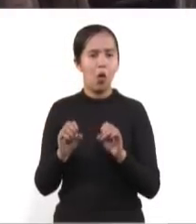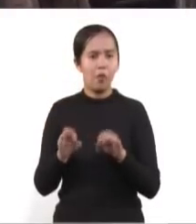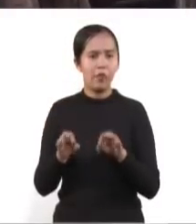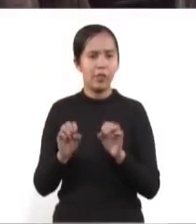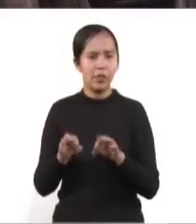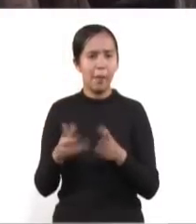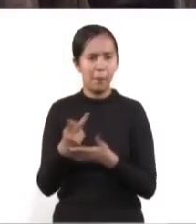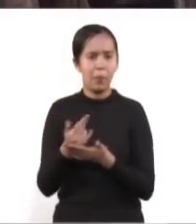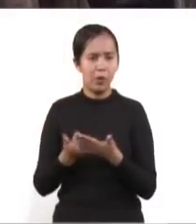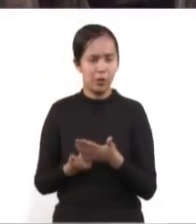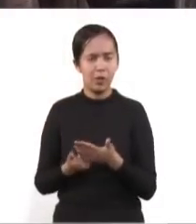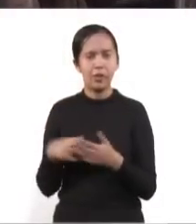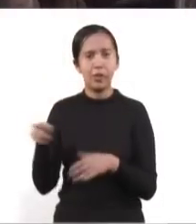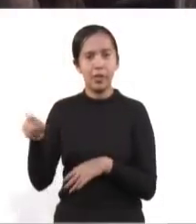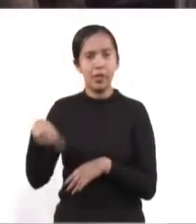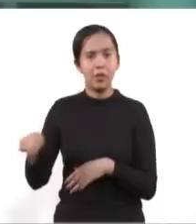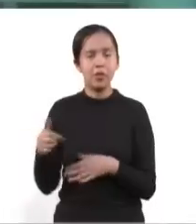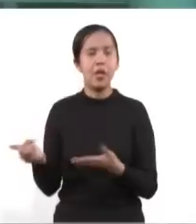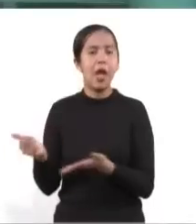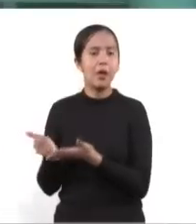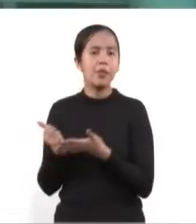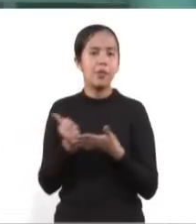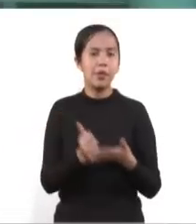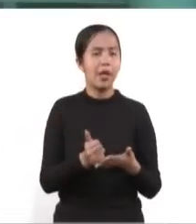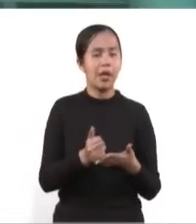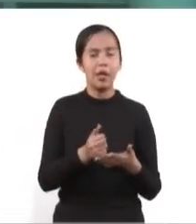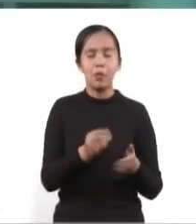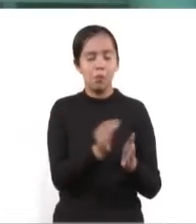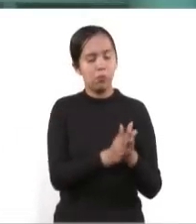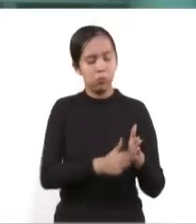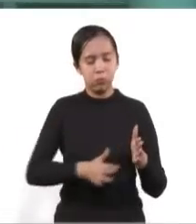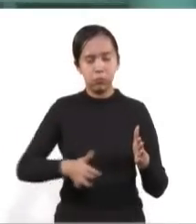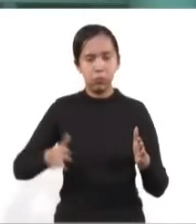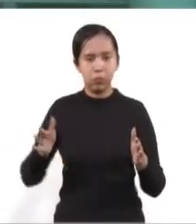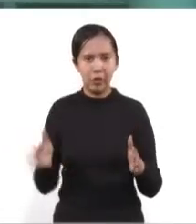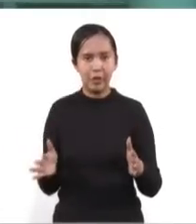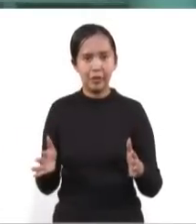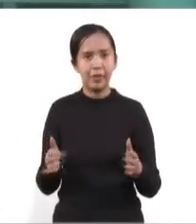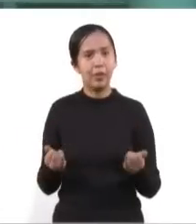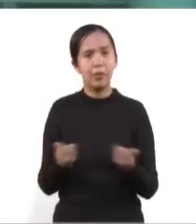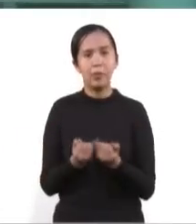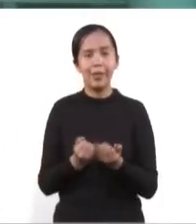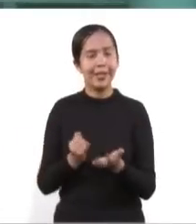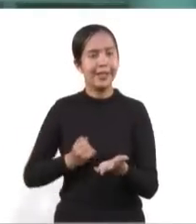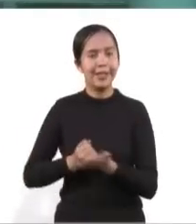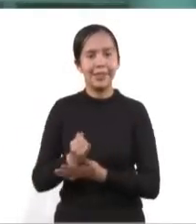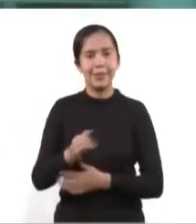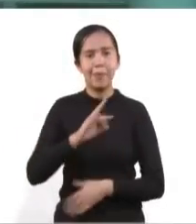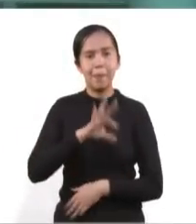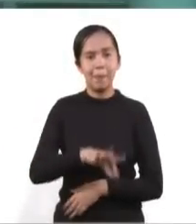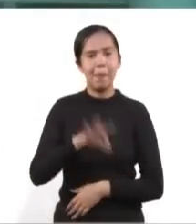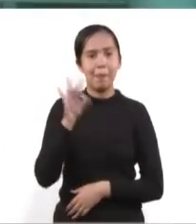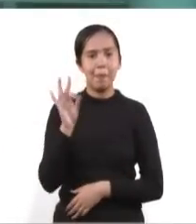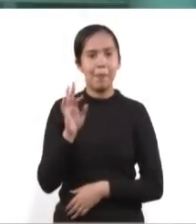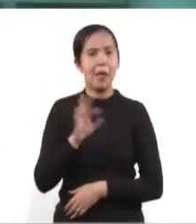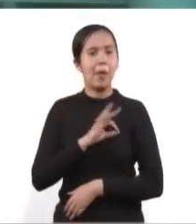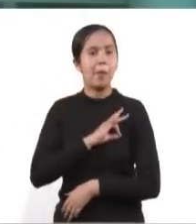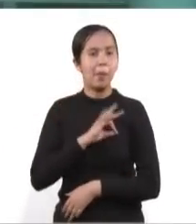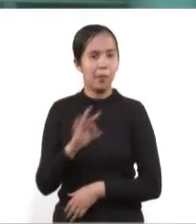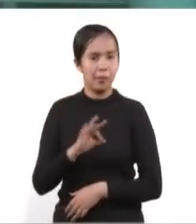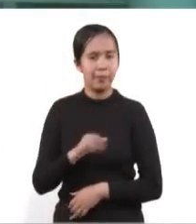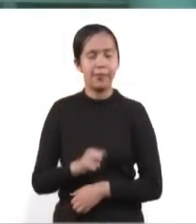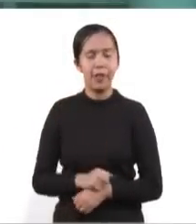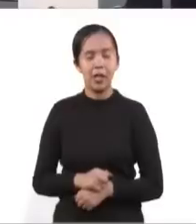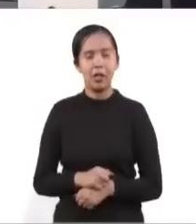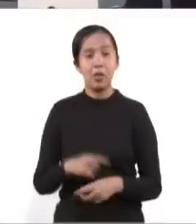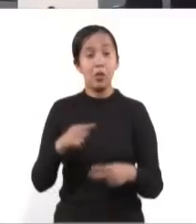que nos ayudaron pues en todo este proceso también a tomar las mejores decisiones. Entonces, son dos